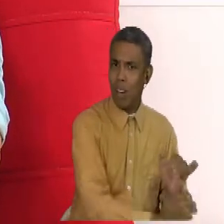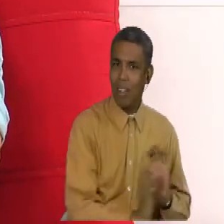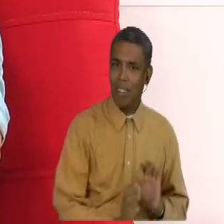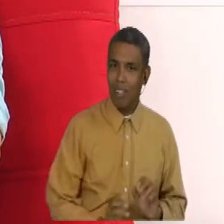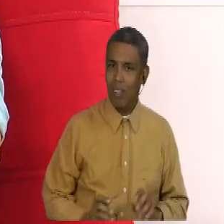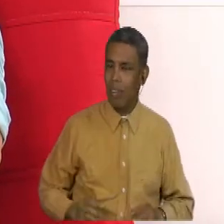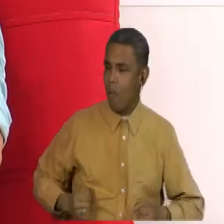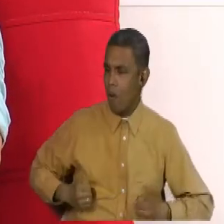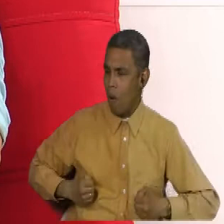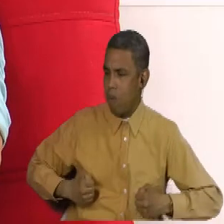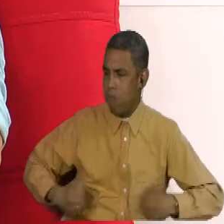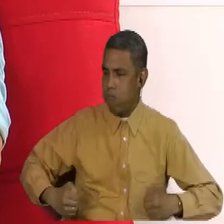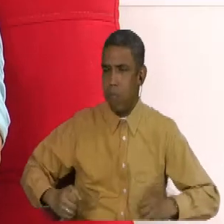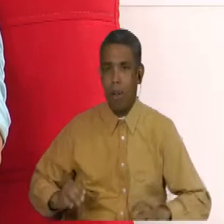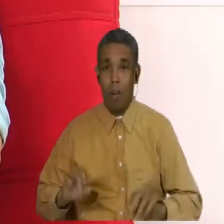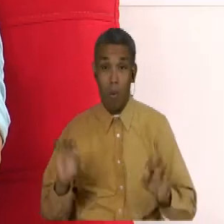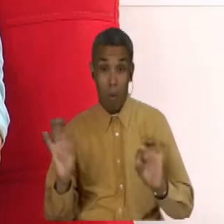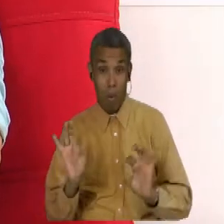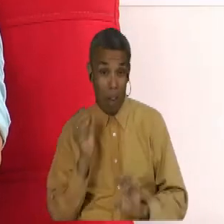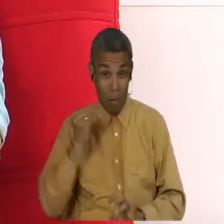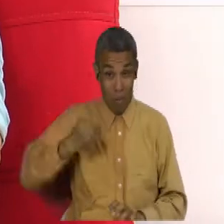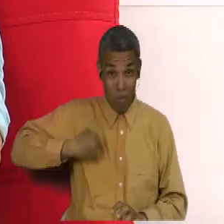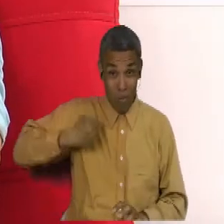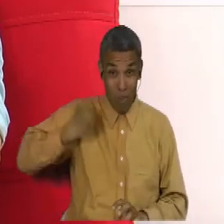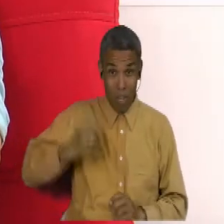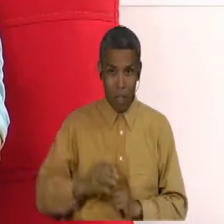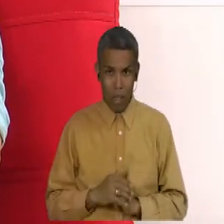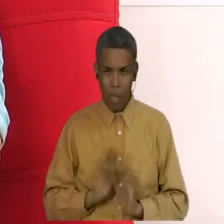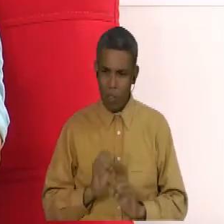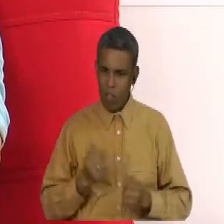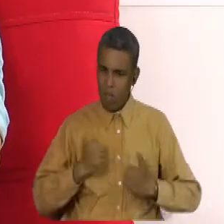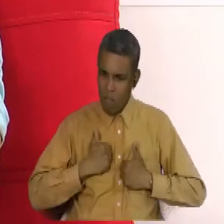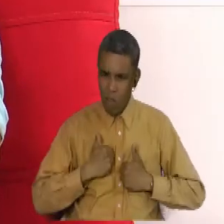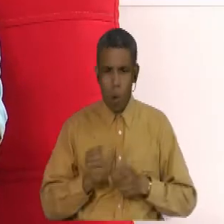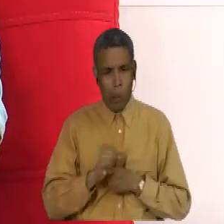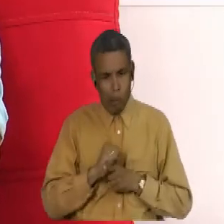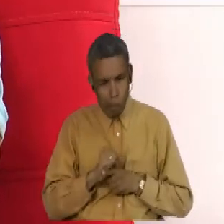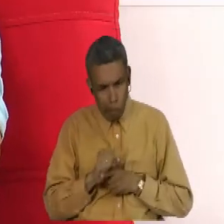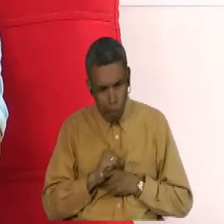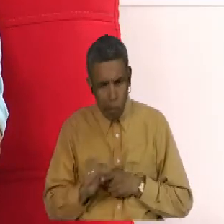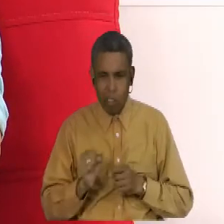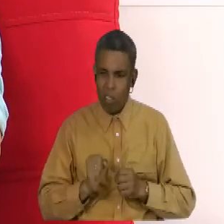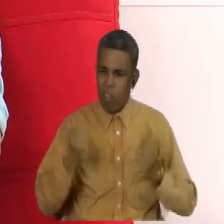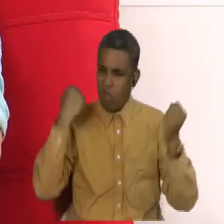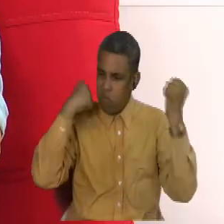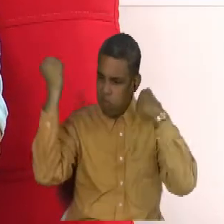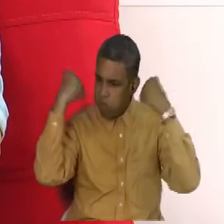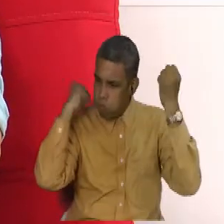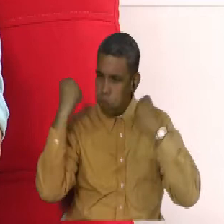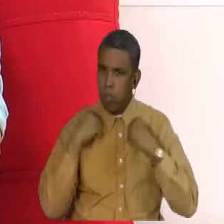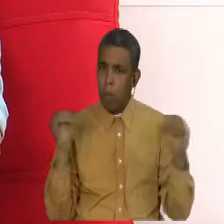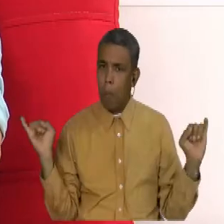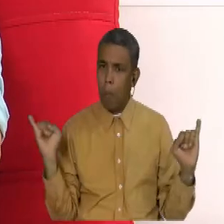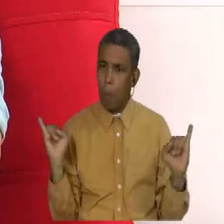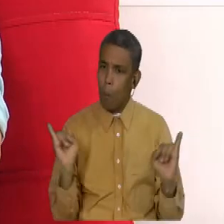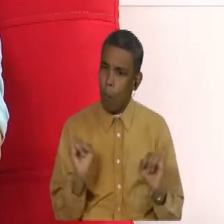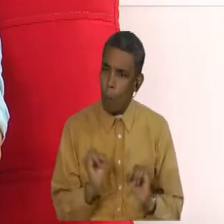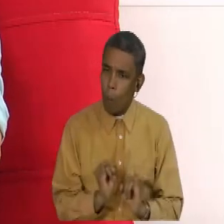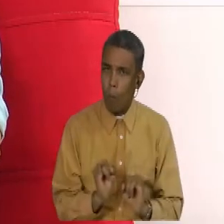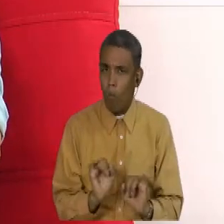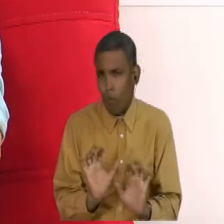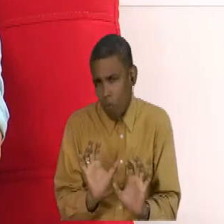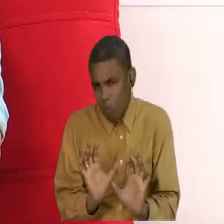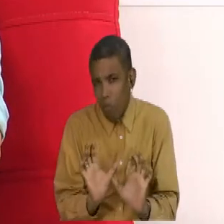hábitos y puedan ellos entonces regresar a las curvas normales de peso y talla. Pero sí, lo que uno ve es que esos